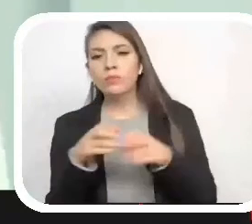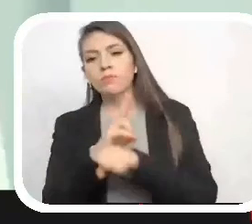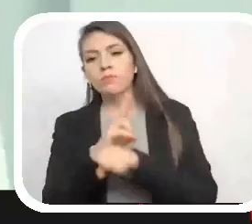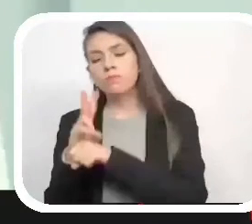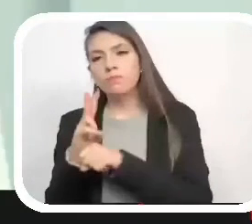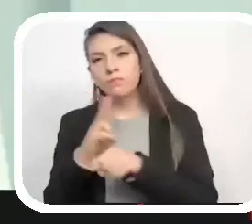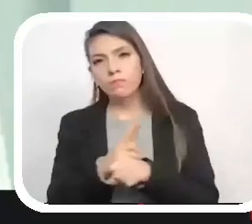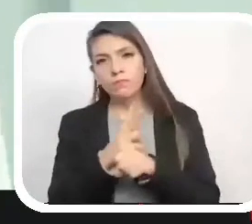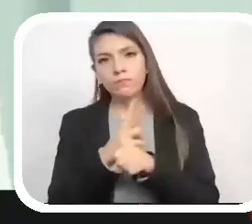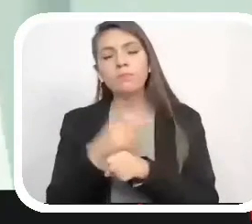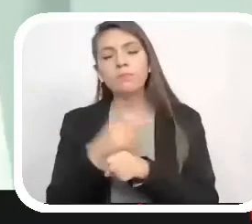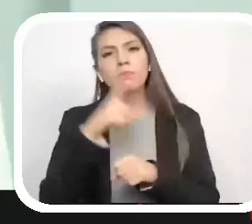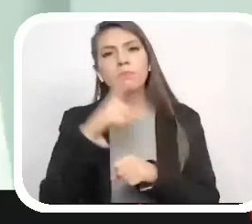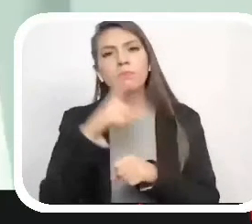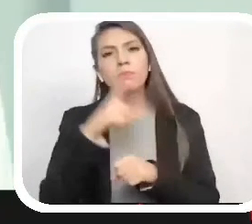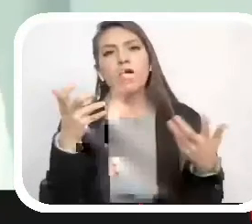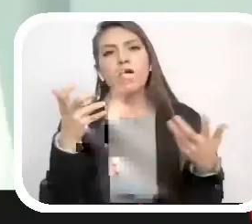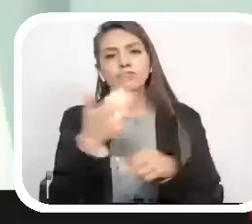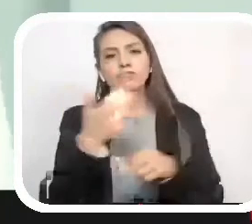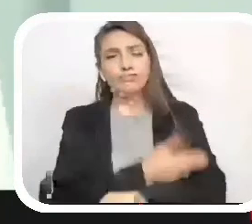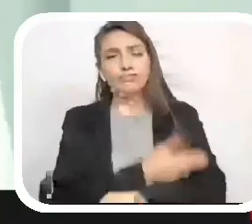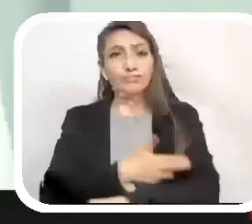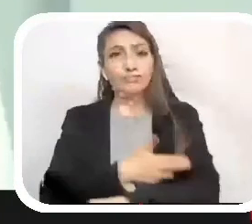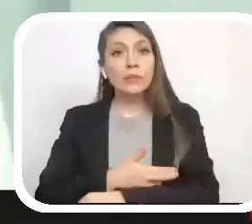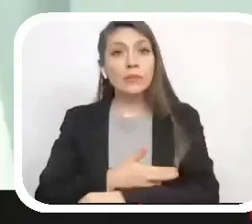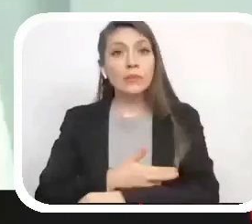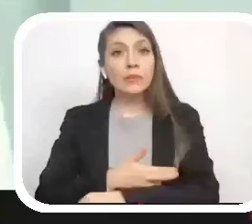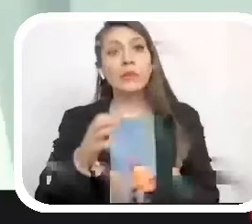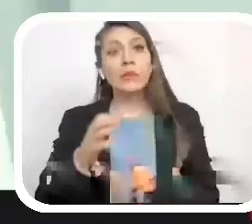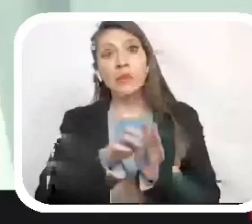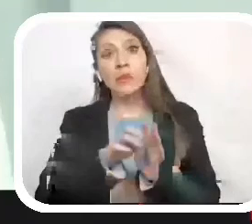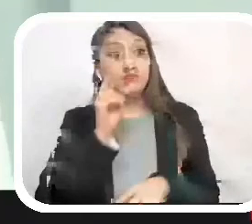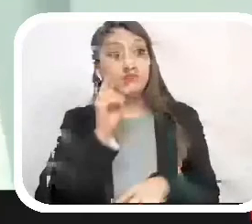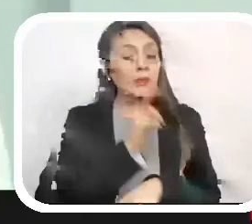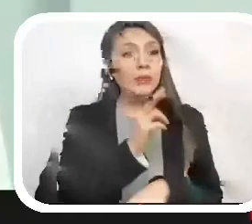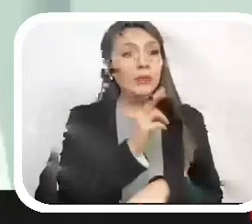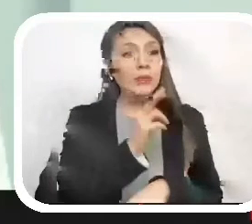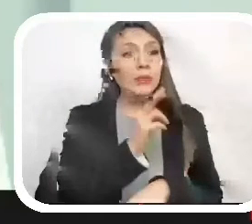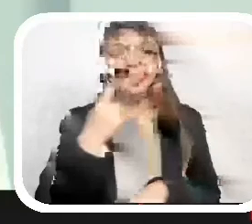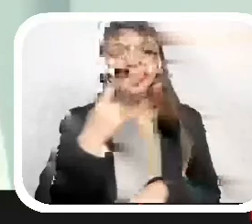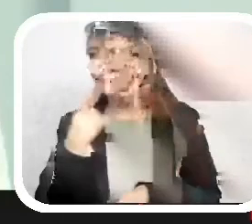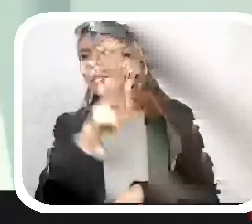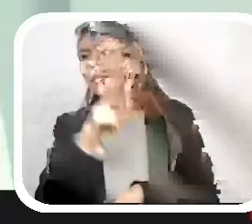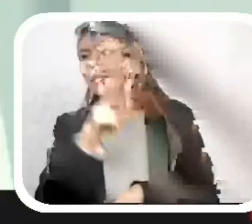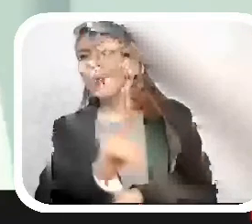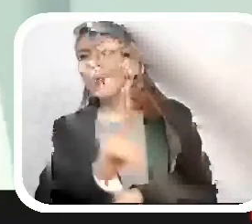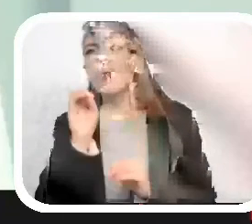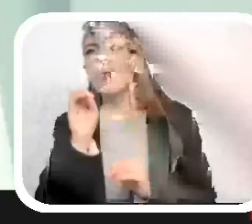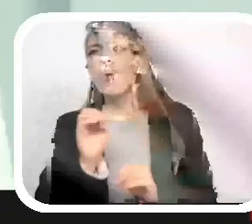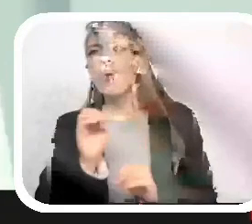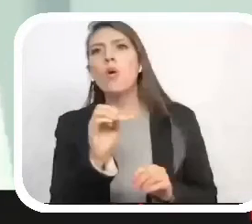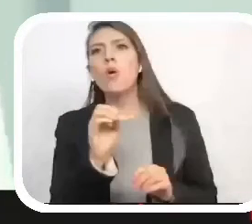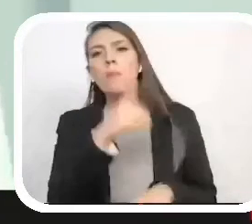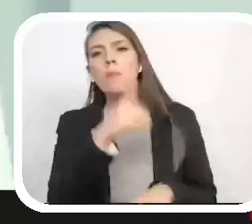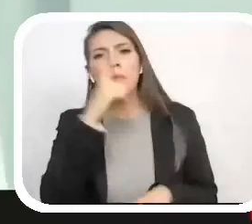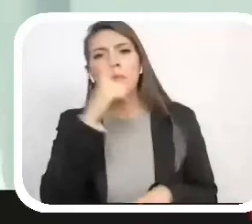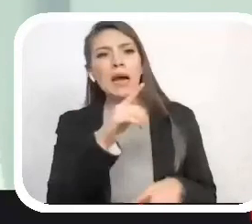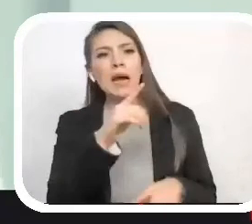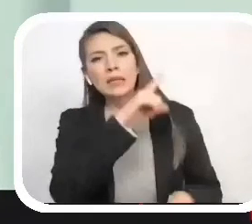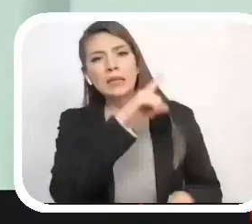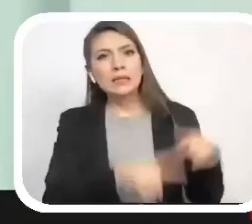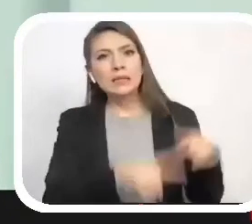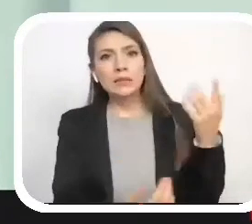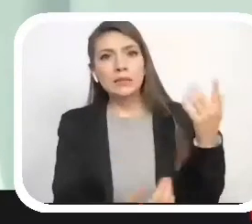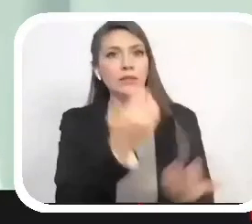proceso y poder detectar, denunciar y/o combatir cualquier incendio, pero sobre